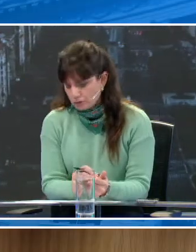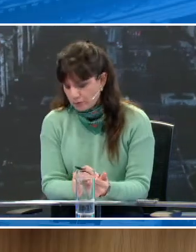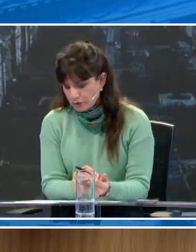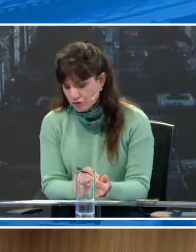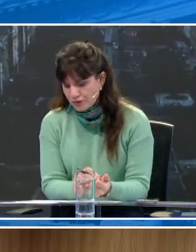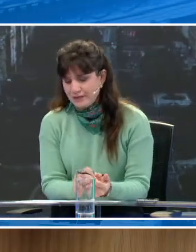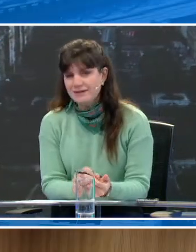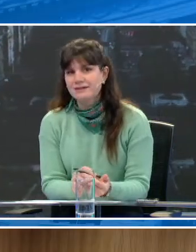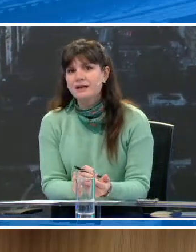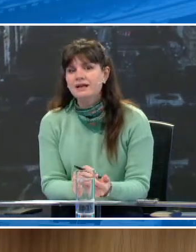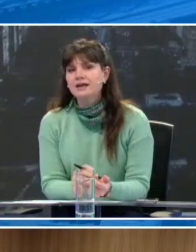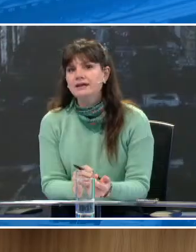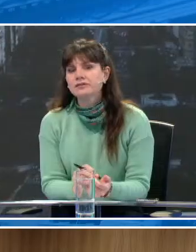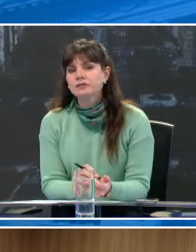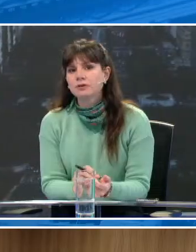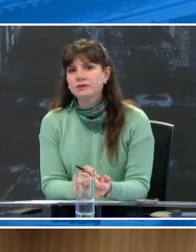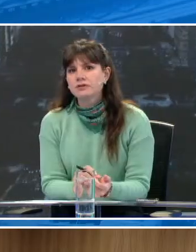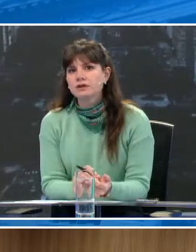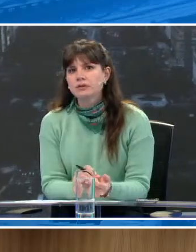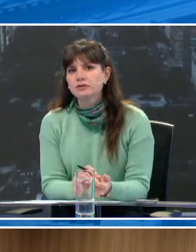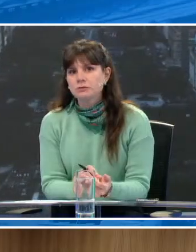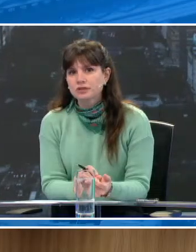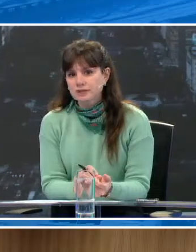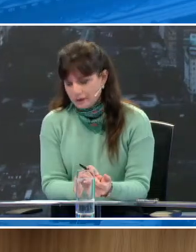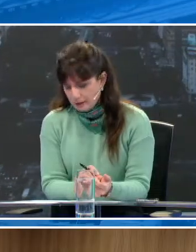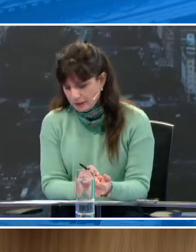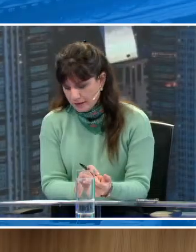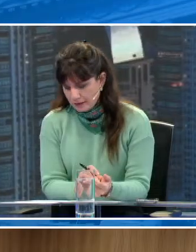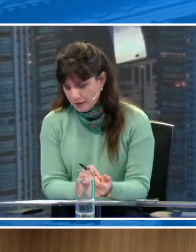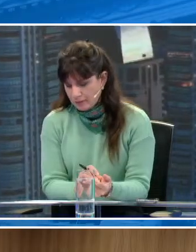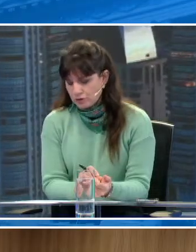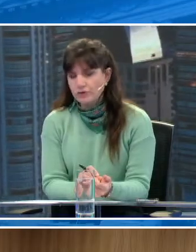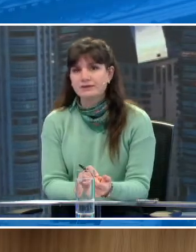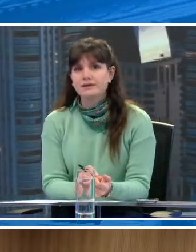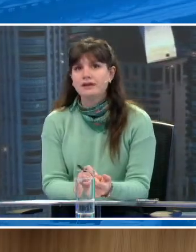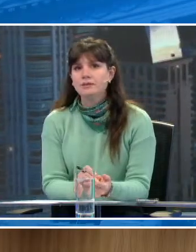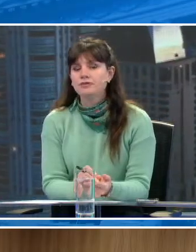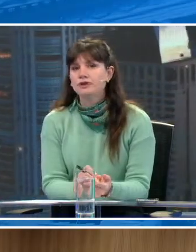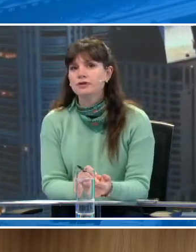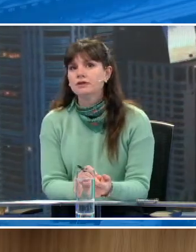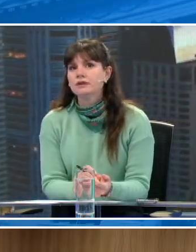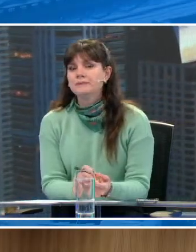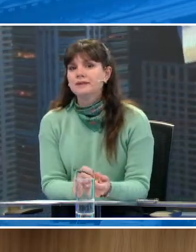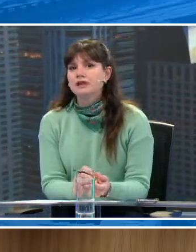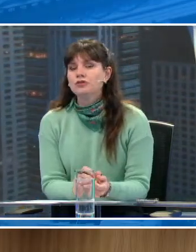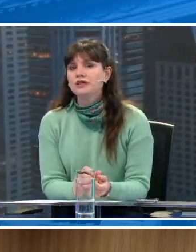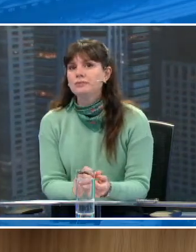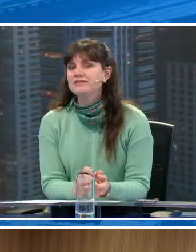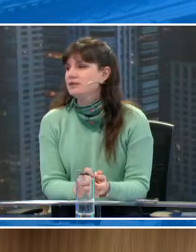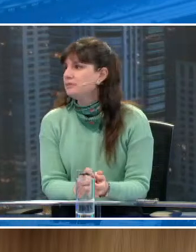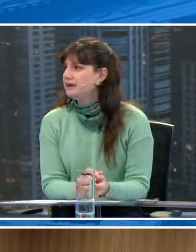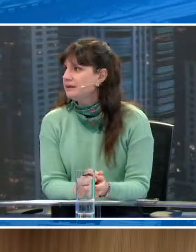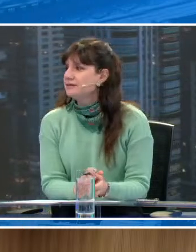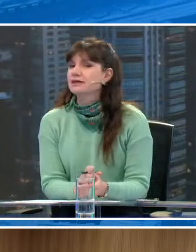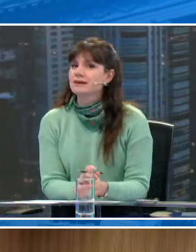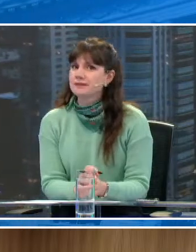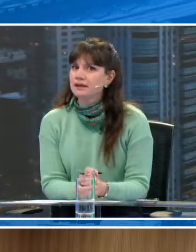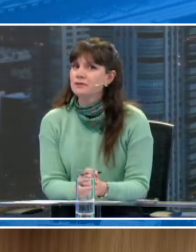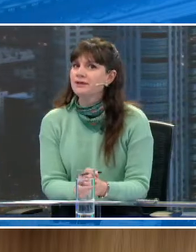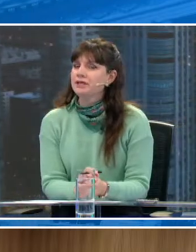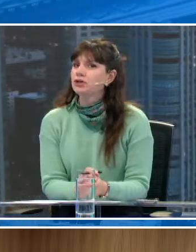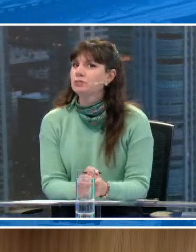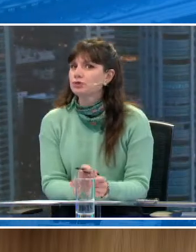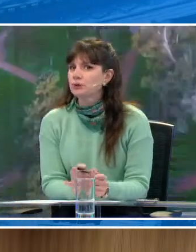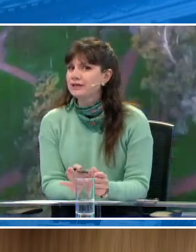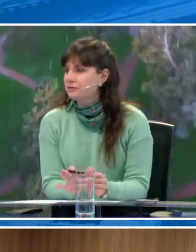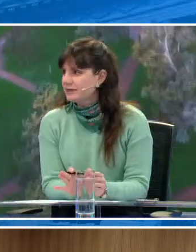la Ciudad de Buenos Aires. El ex convencional constituyente Alberto García Lema. Fueron los tres principales, García Lema,